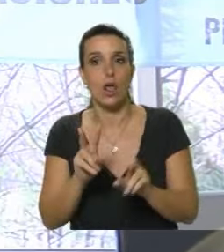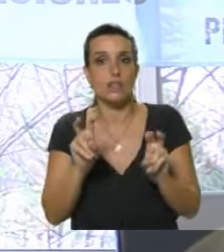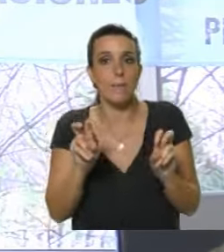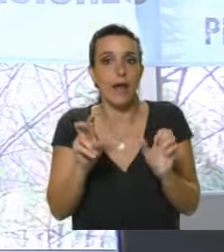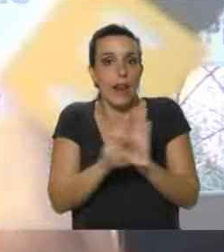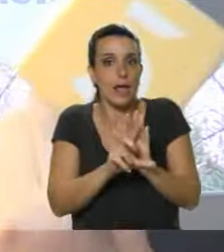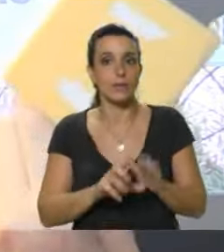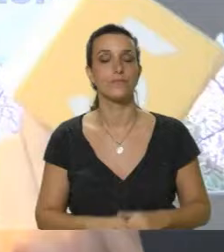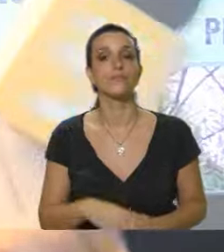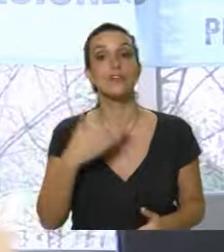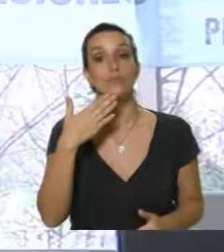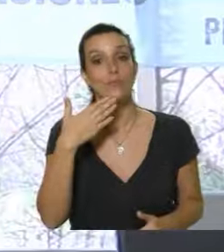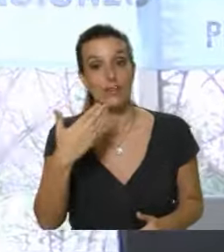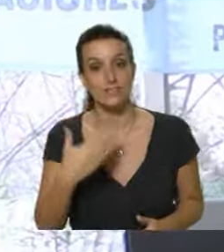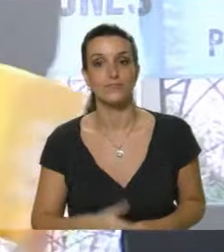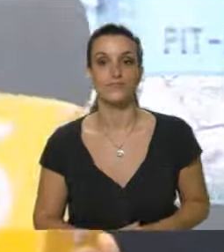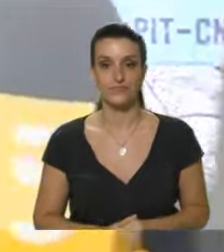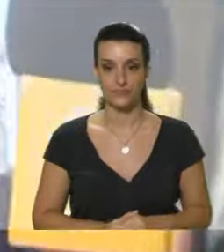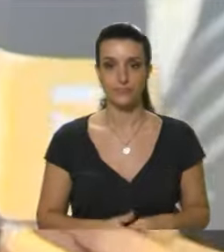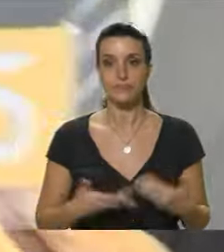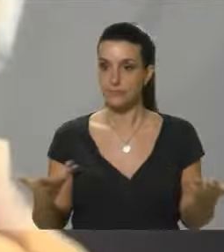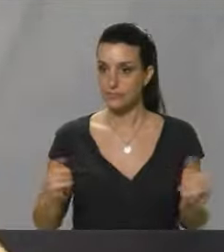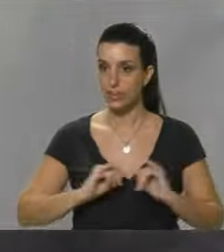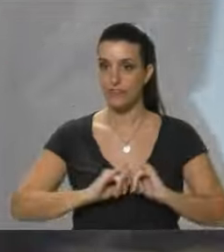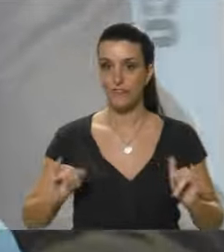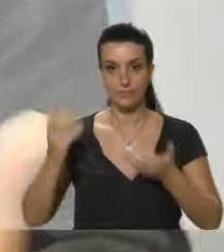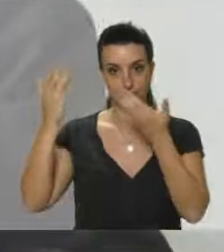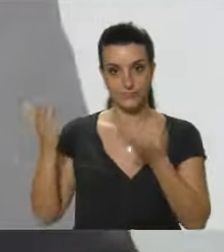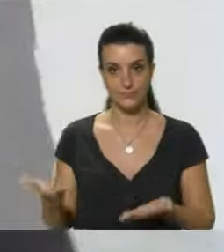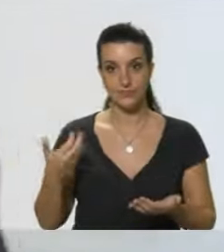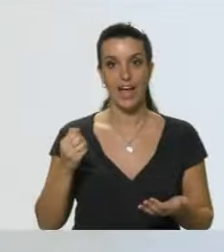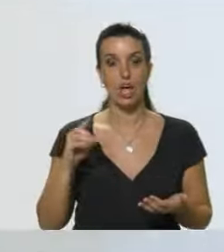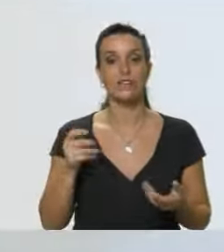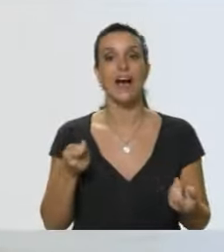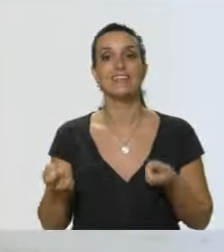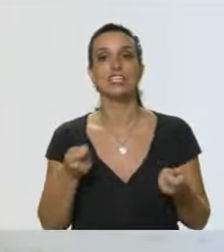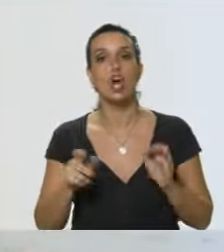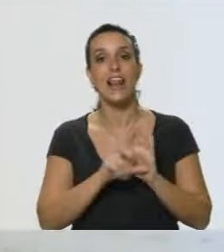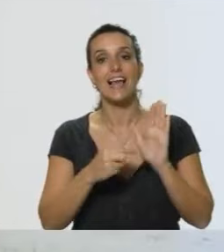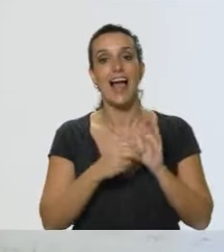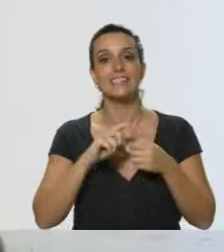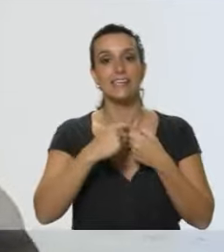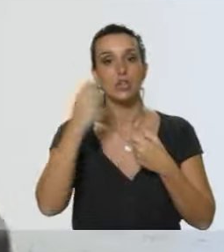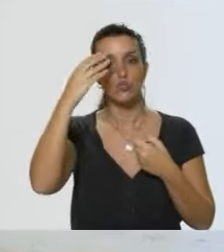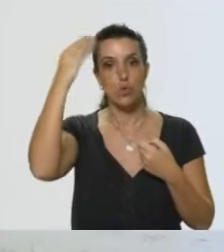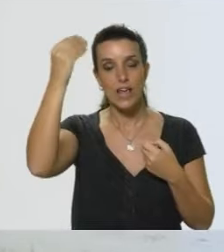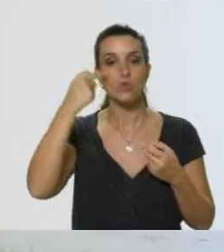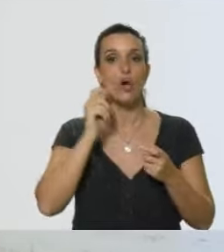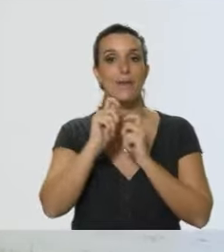de esta ley. Muchísimas gracias por su invitación. Gracias a ti. Hasta aquí entonces el doctor Luis Acosta, que es asesor legal de Sutel. Va a haber una conferencia de